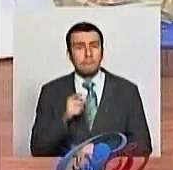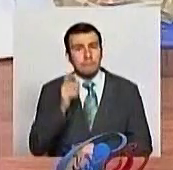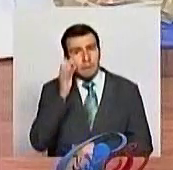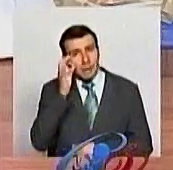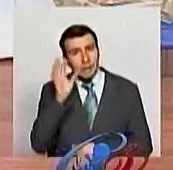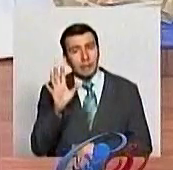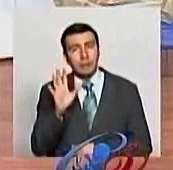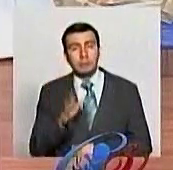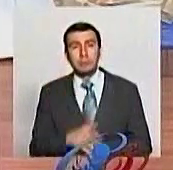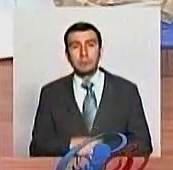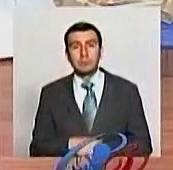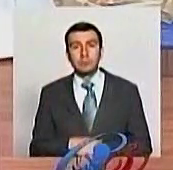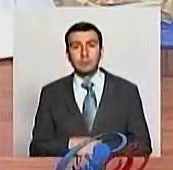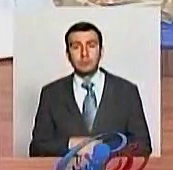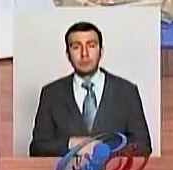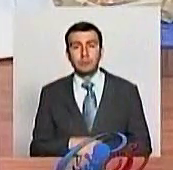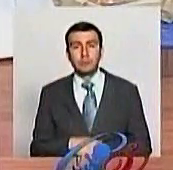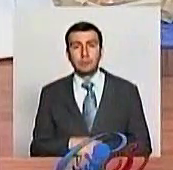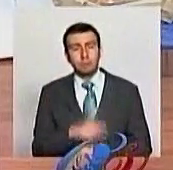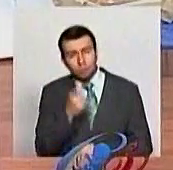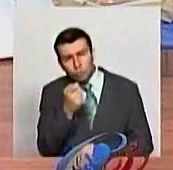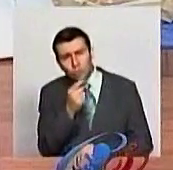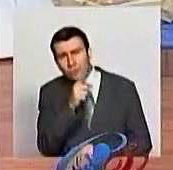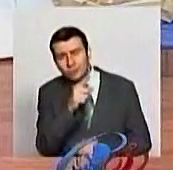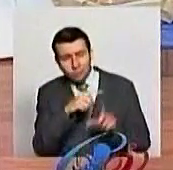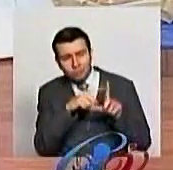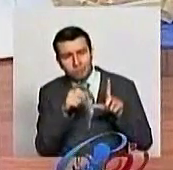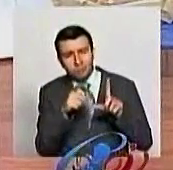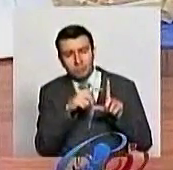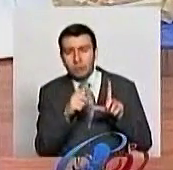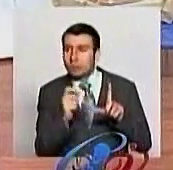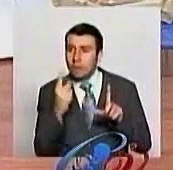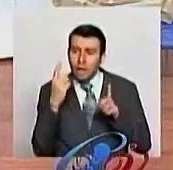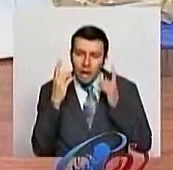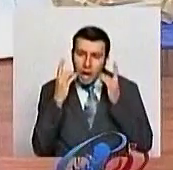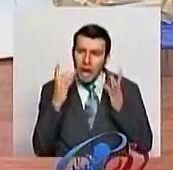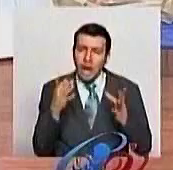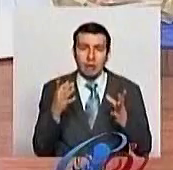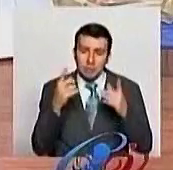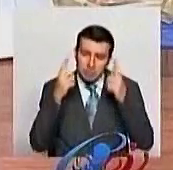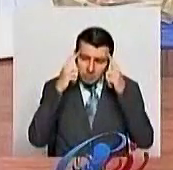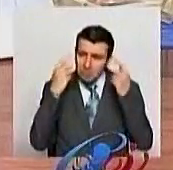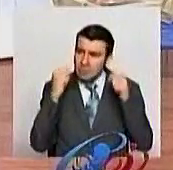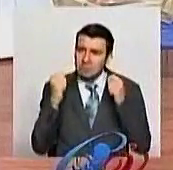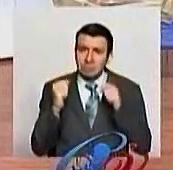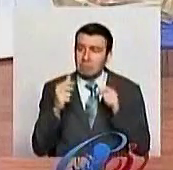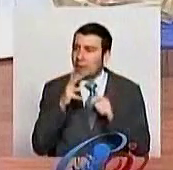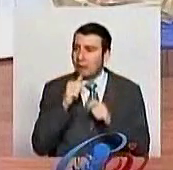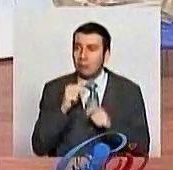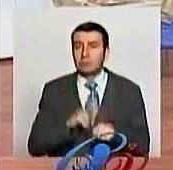esta ondita acá, pero no es algo así como de preocuparse.